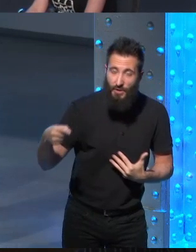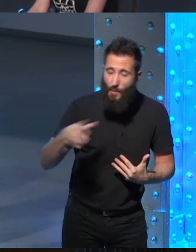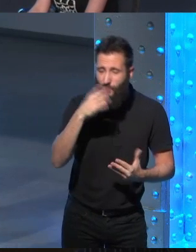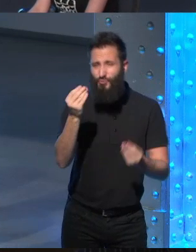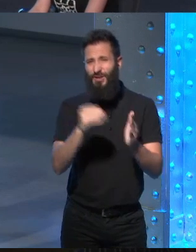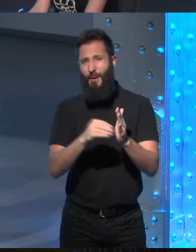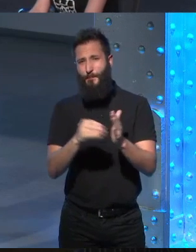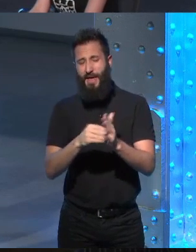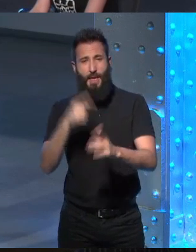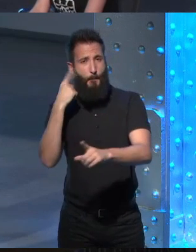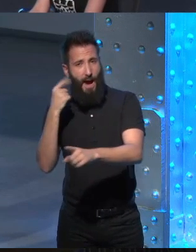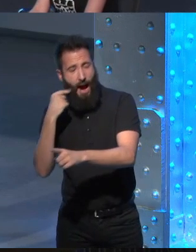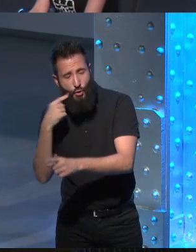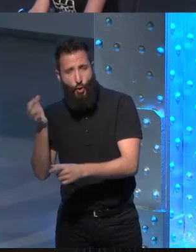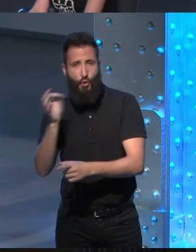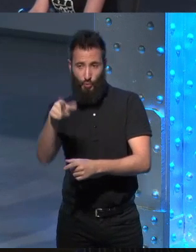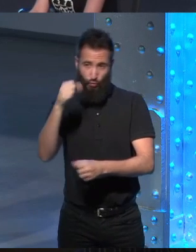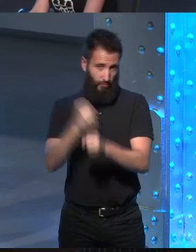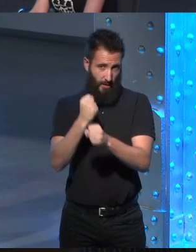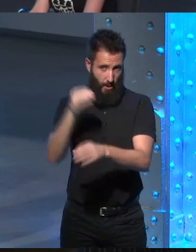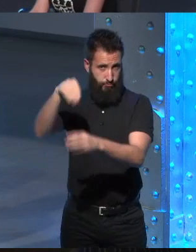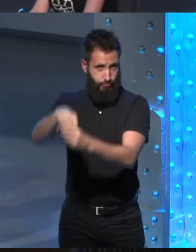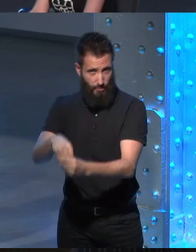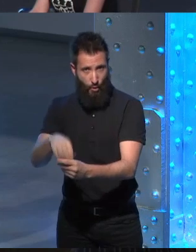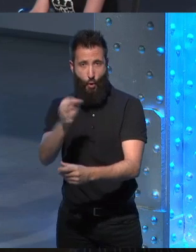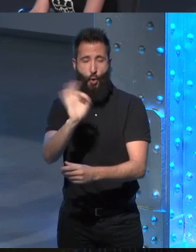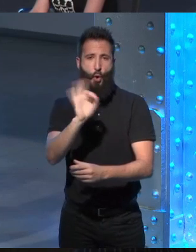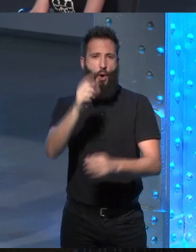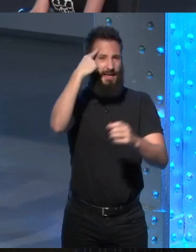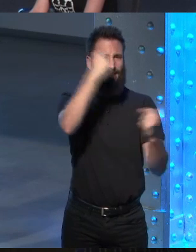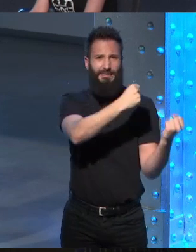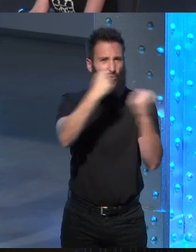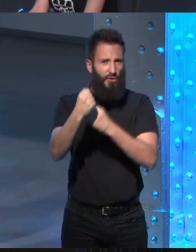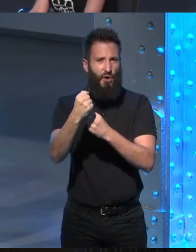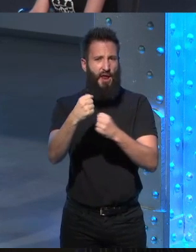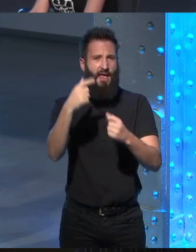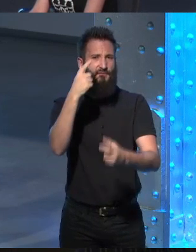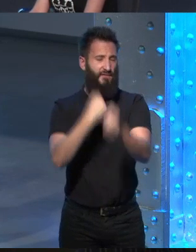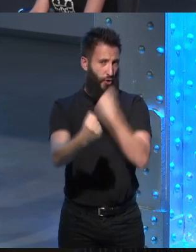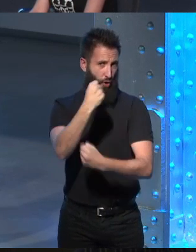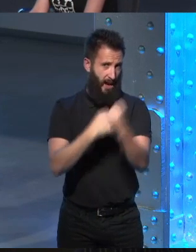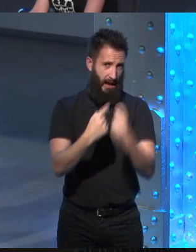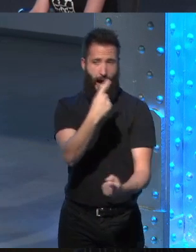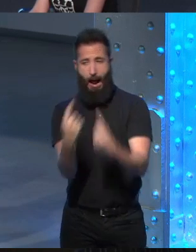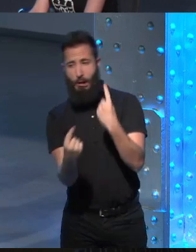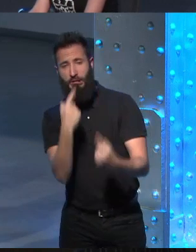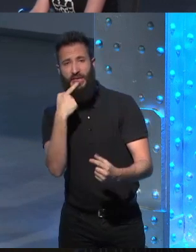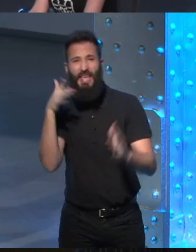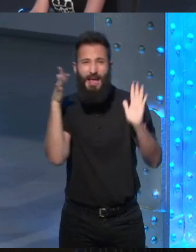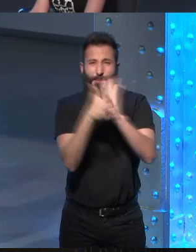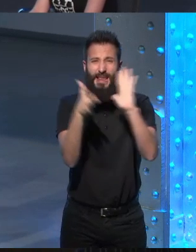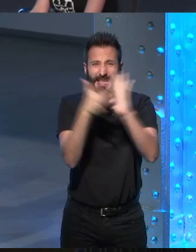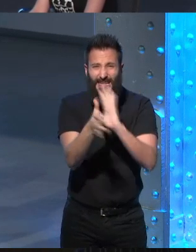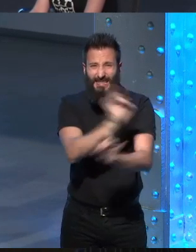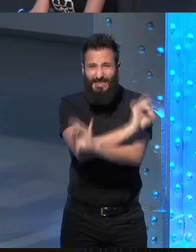ocurre es que desde los bancos, si tú has trabajado en banca, sí. o desde determinadas instituciones financieras o económicas, no se explican bien las cosas,